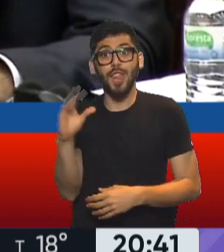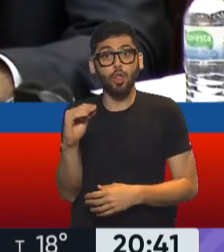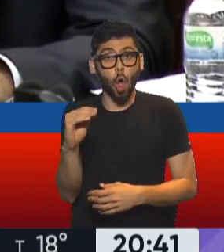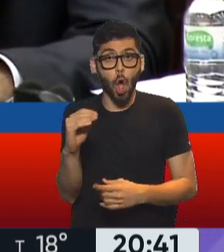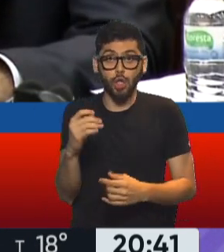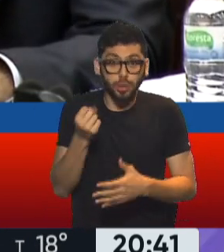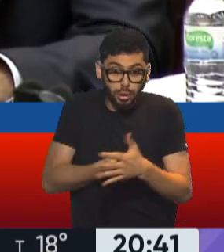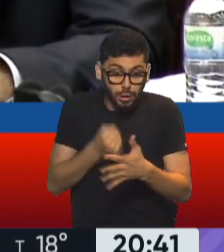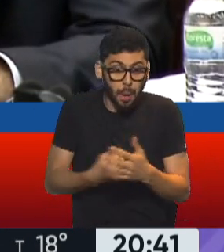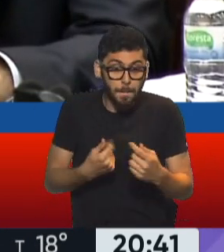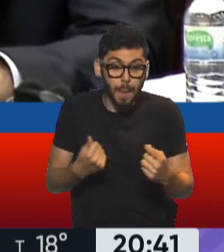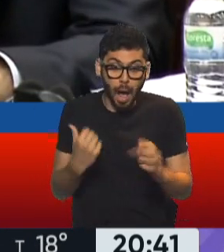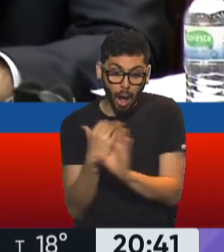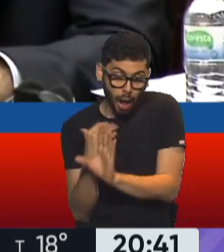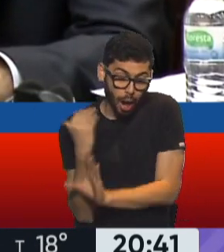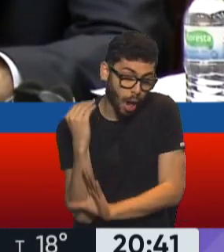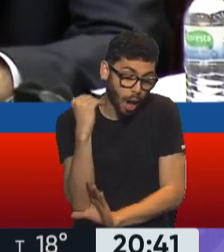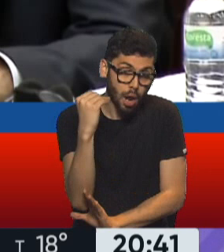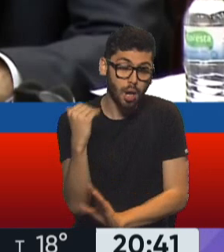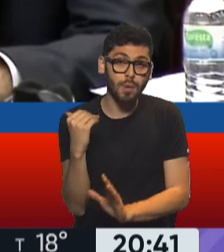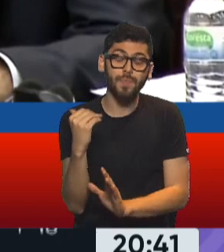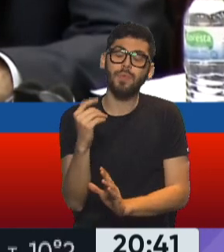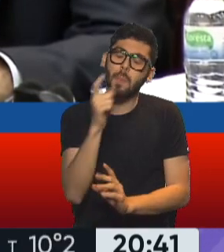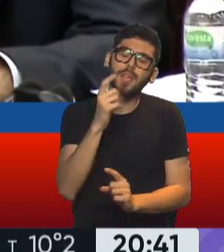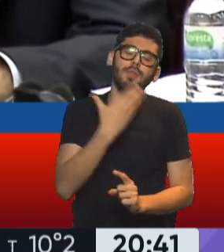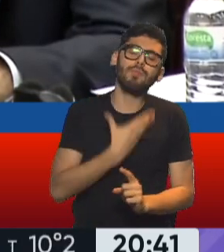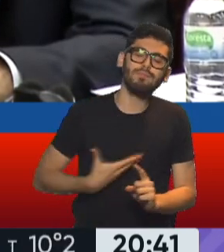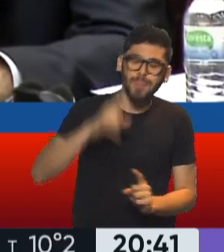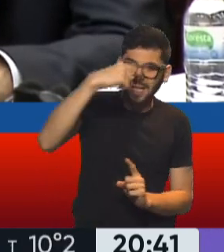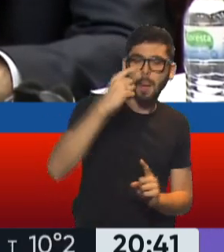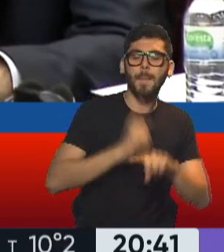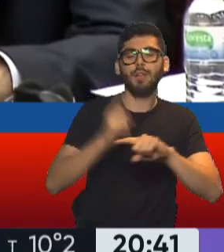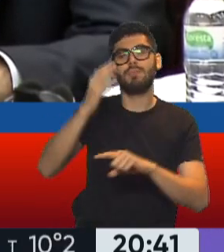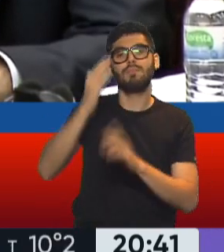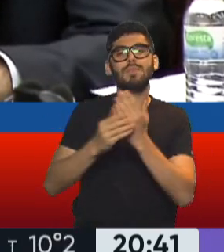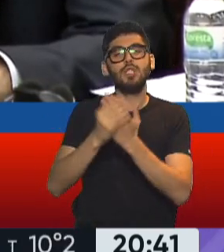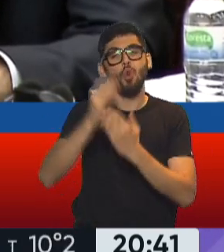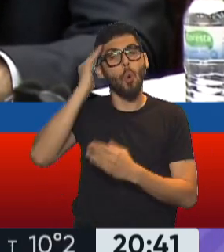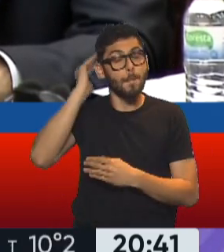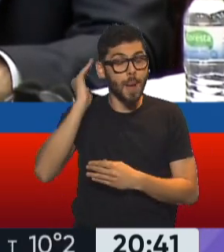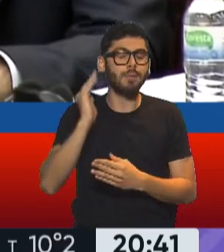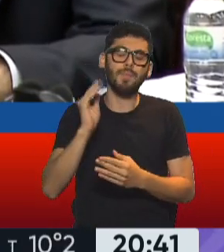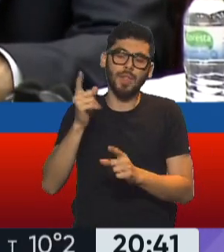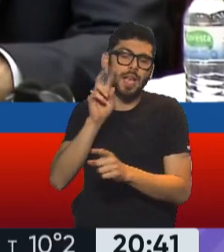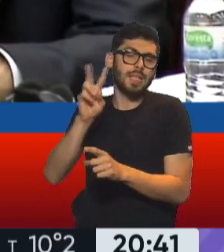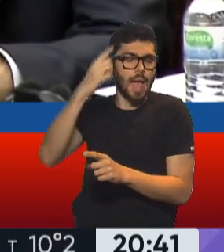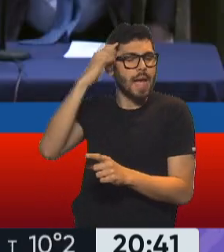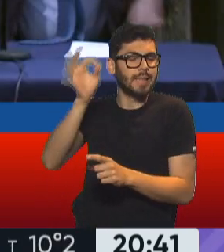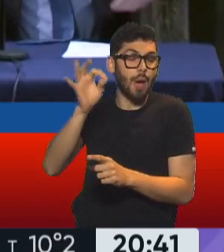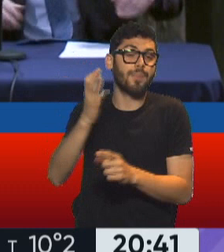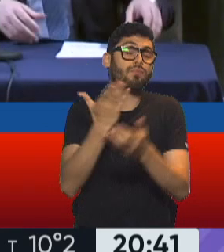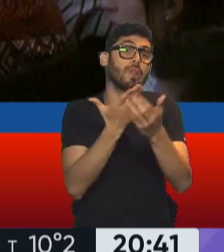discusión con el fondo. Para mí, creo que Guzmán y el presidente la tienen clara, de decir, bueno, déjenos superar esto y sobre